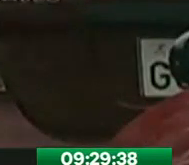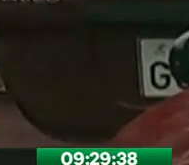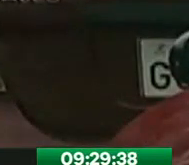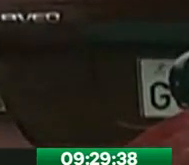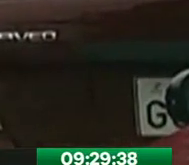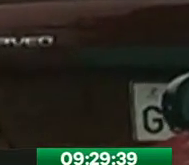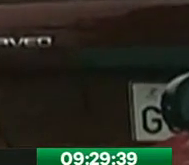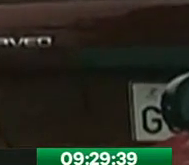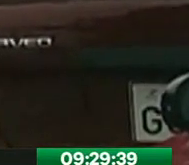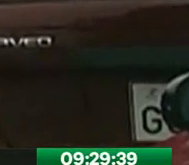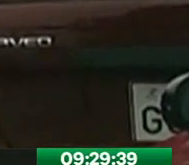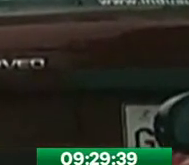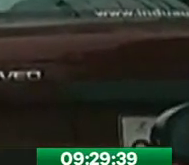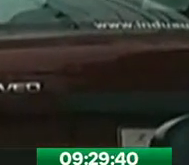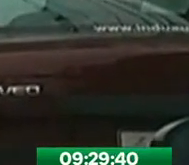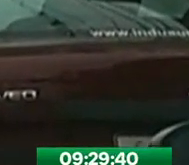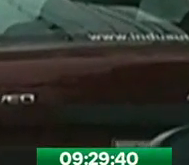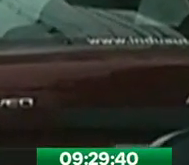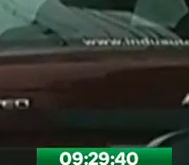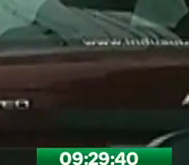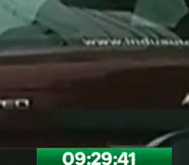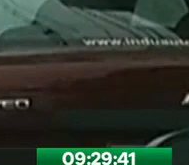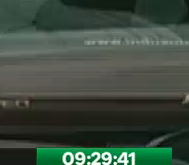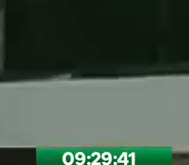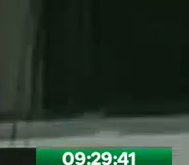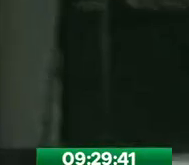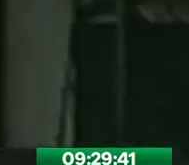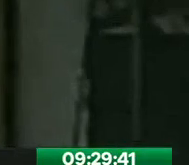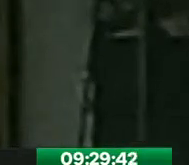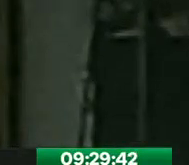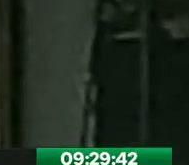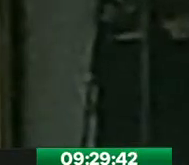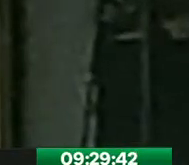y nada menos donde no se permite. Y ahí está